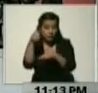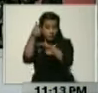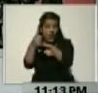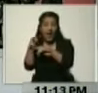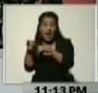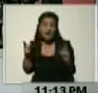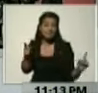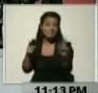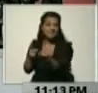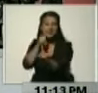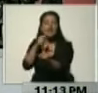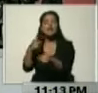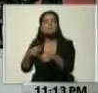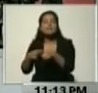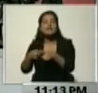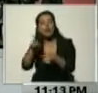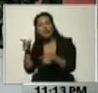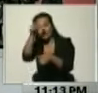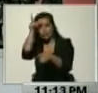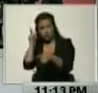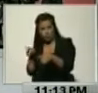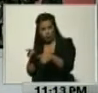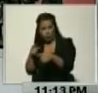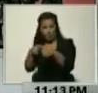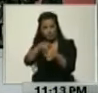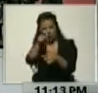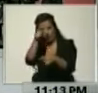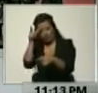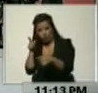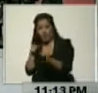del monstruo de Ramo Verde, Thor Halvorsen Mendoza. Muy fino él.